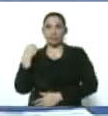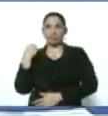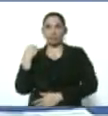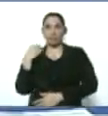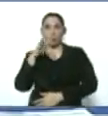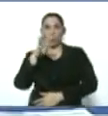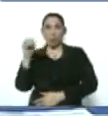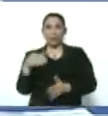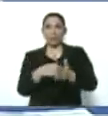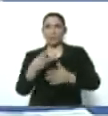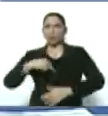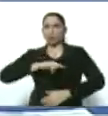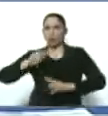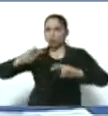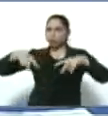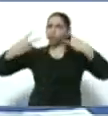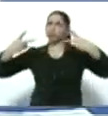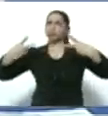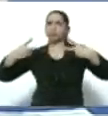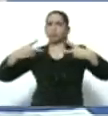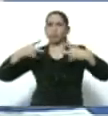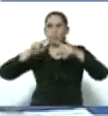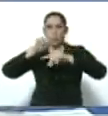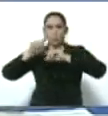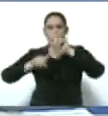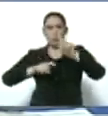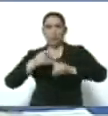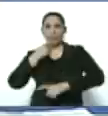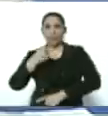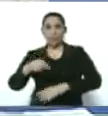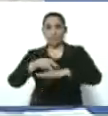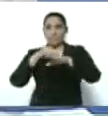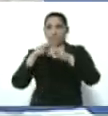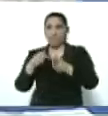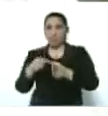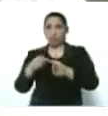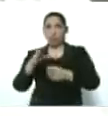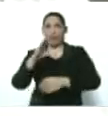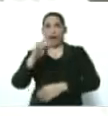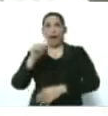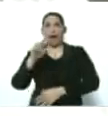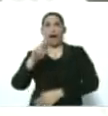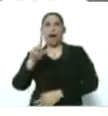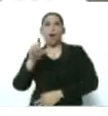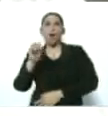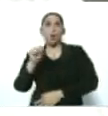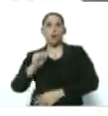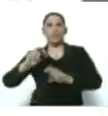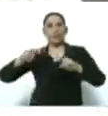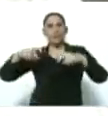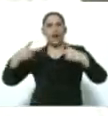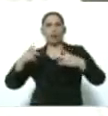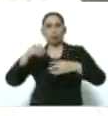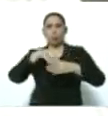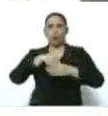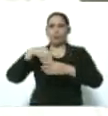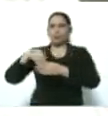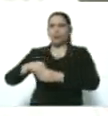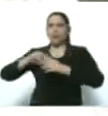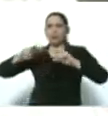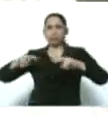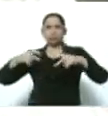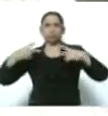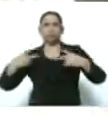mil nuevos, estamos renovando la encuesta. Lo que dice el ministro Alvarado, renovando la cuarentena, renovando la